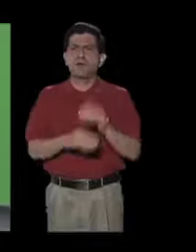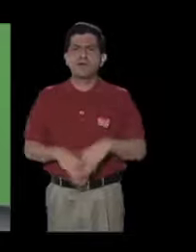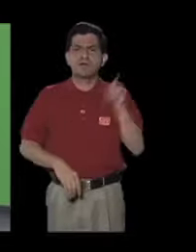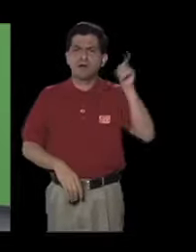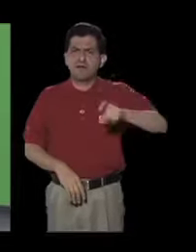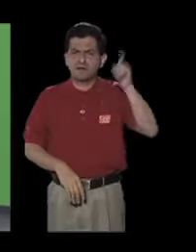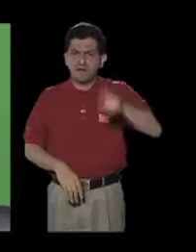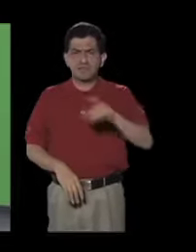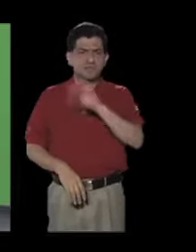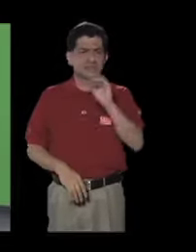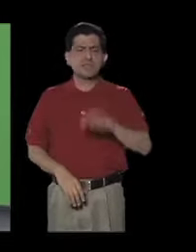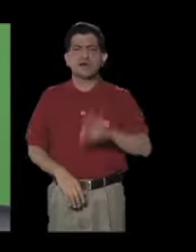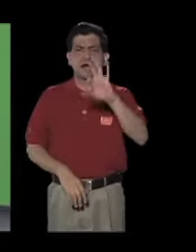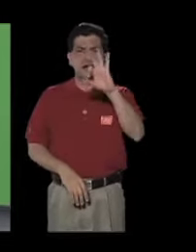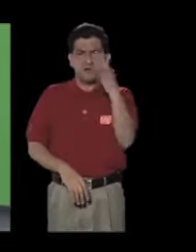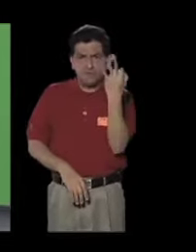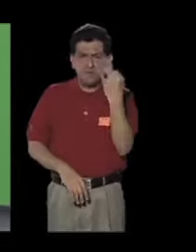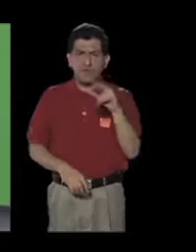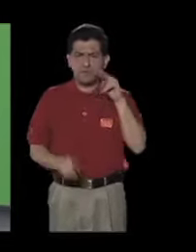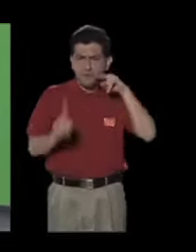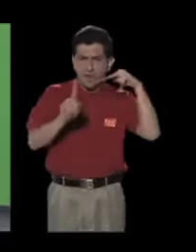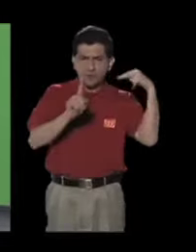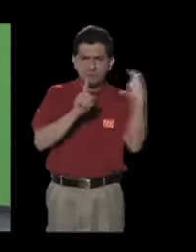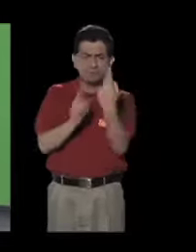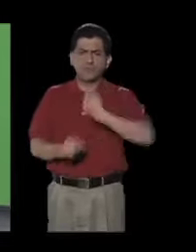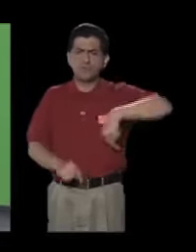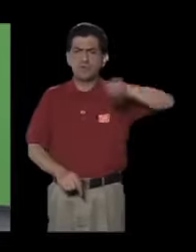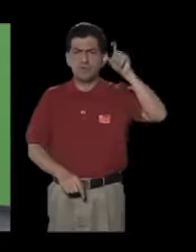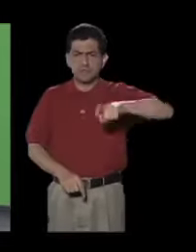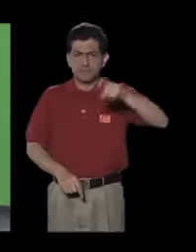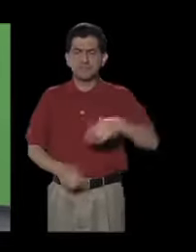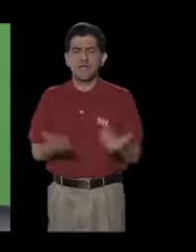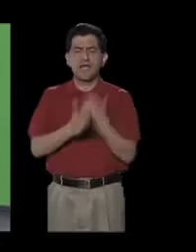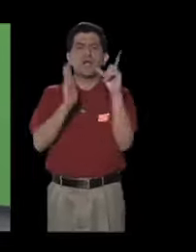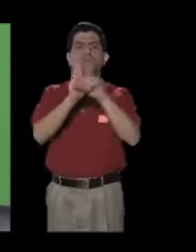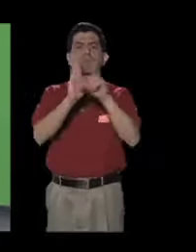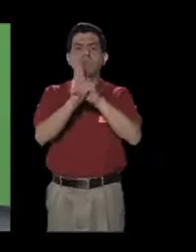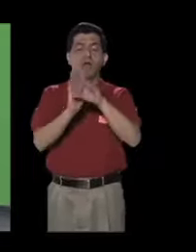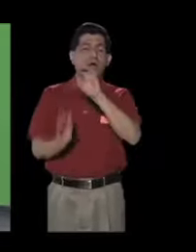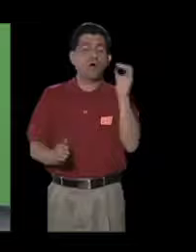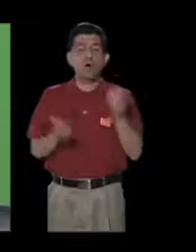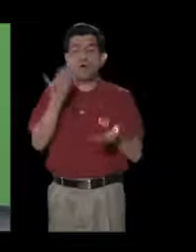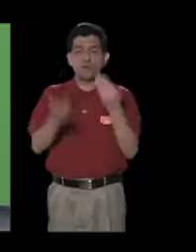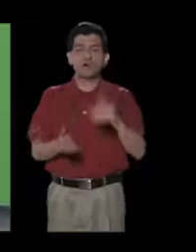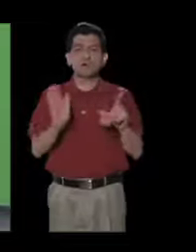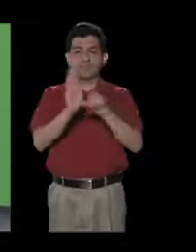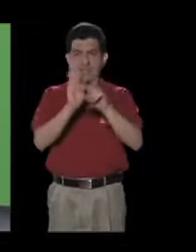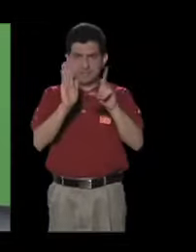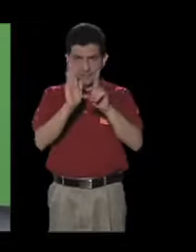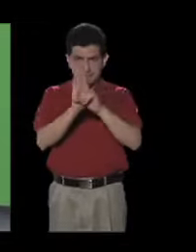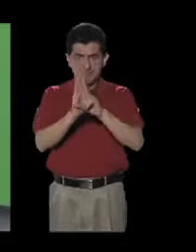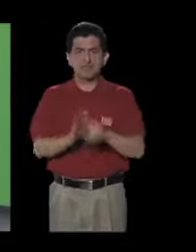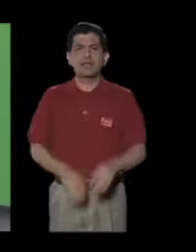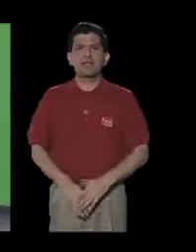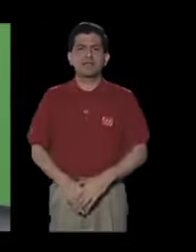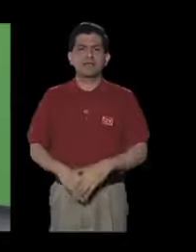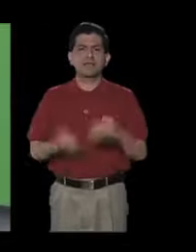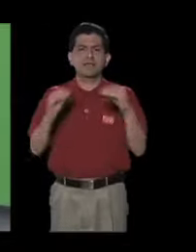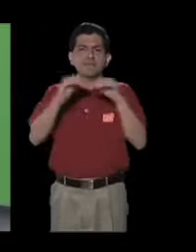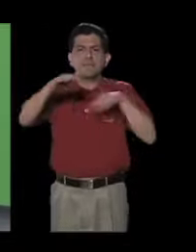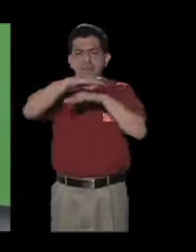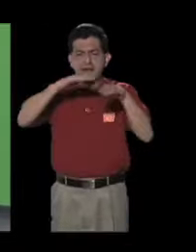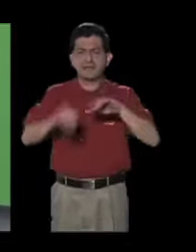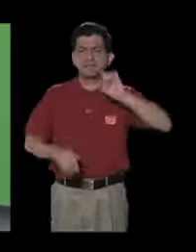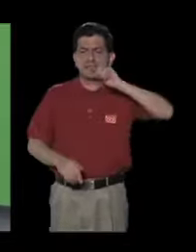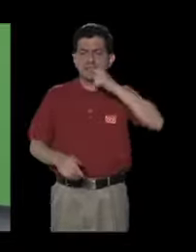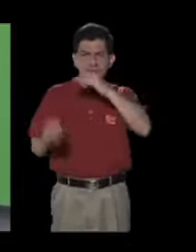nuevas necesidades o cómo se deben de visualizar nuestras necesidades en una nueva legislación o dentro de una legislación como